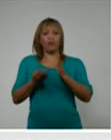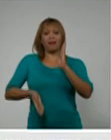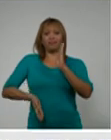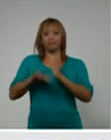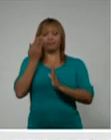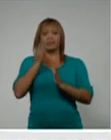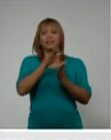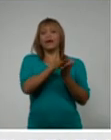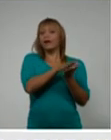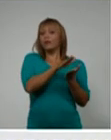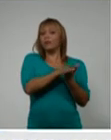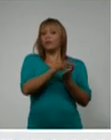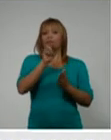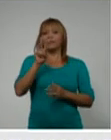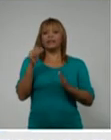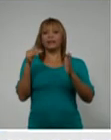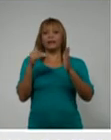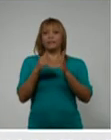acumulan